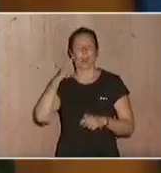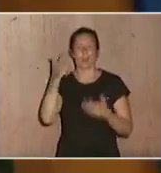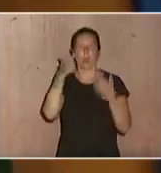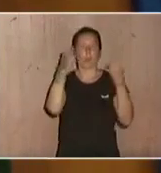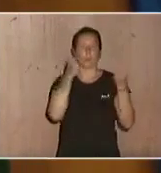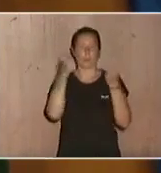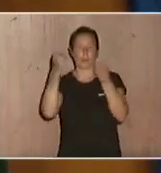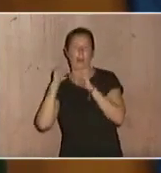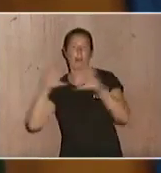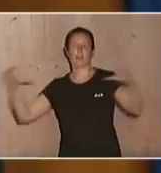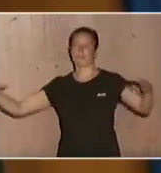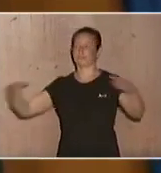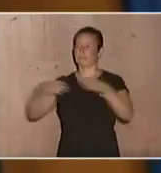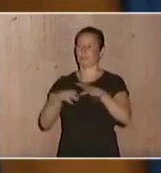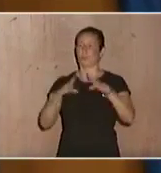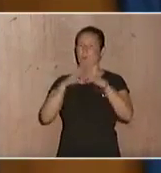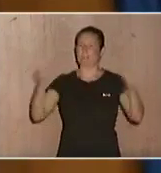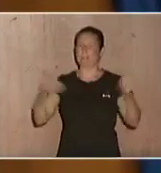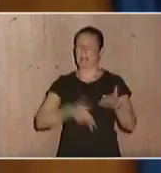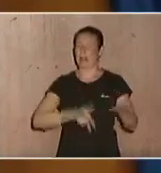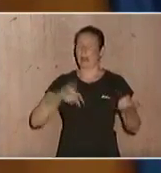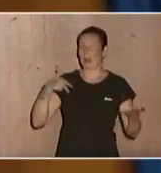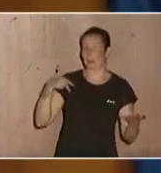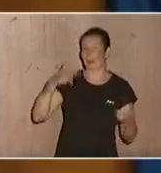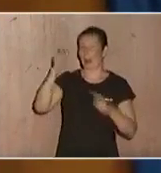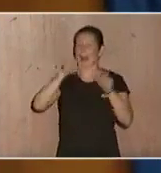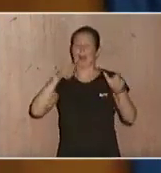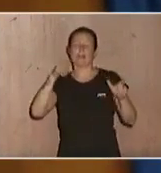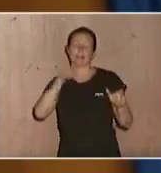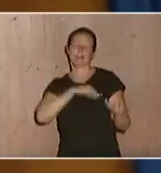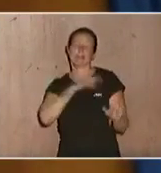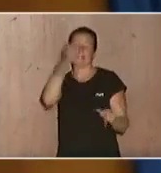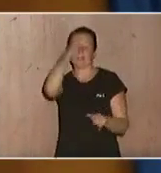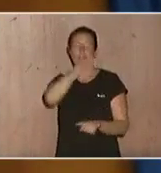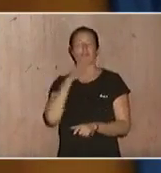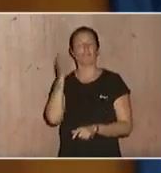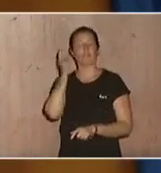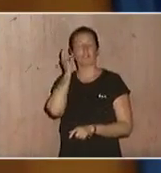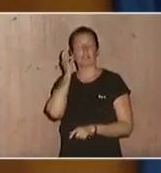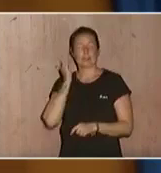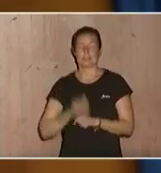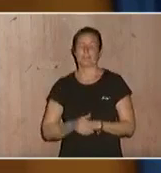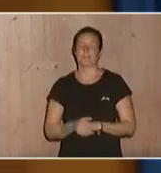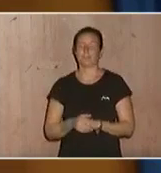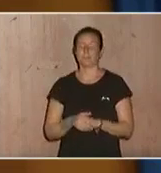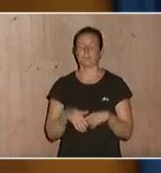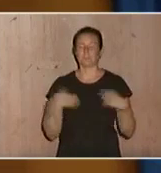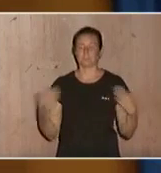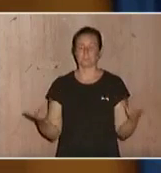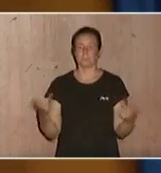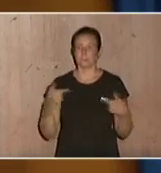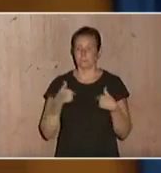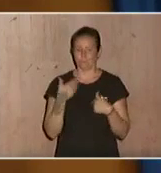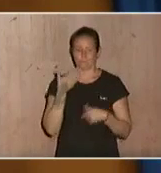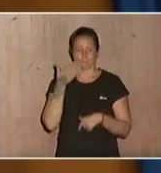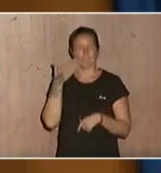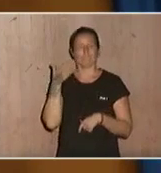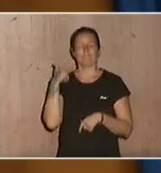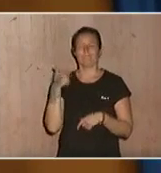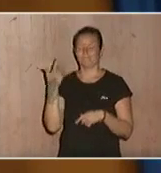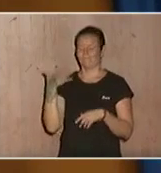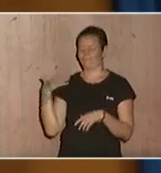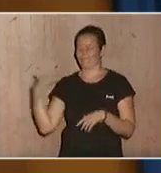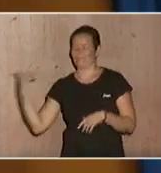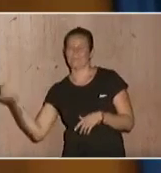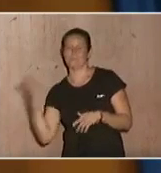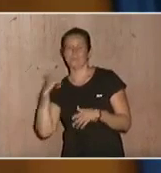comunidad universitaria, señoras y señores. Es un privilegio presentar esta laudatio en